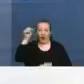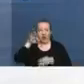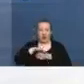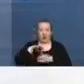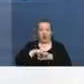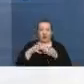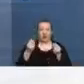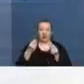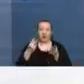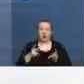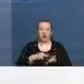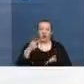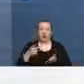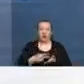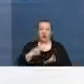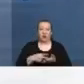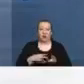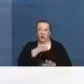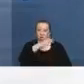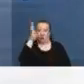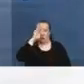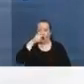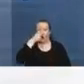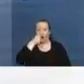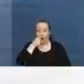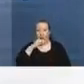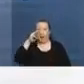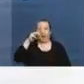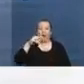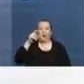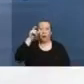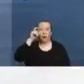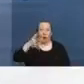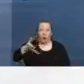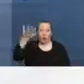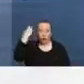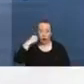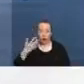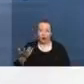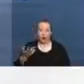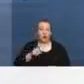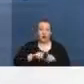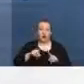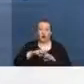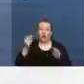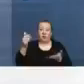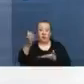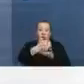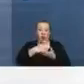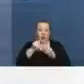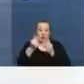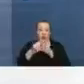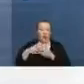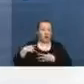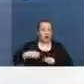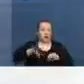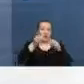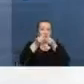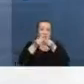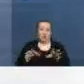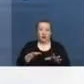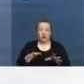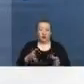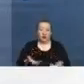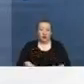nos hizo jamás con nada la buscarán como agua nos embargan nuestras cuentas nos ponen placas de la infamia